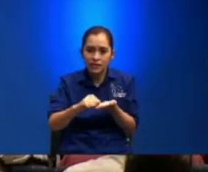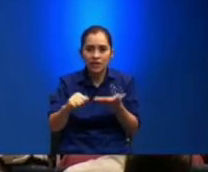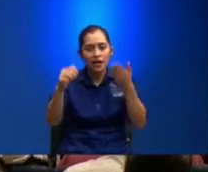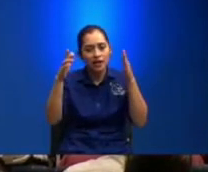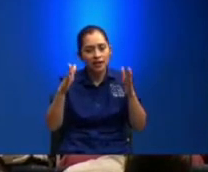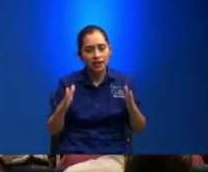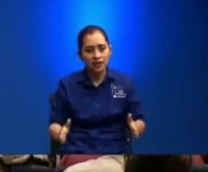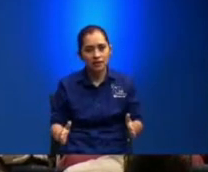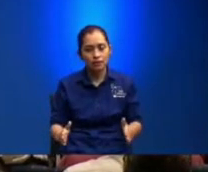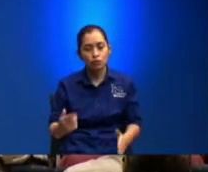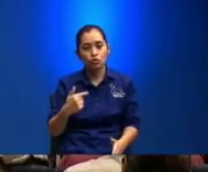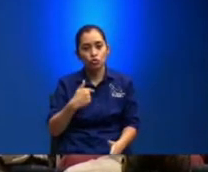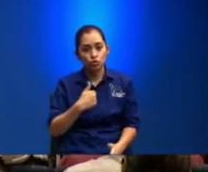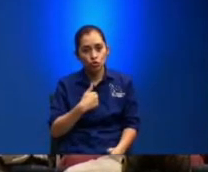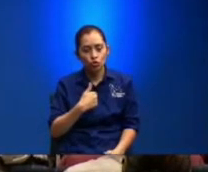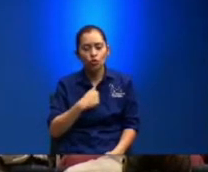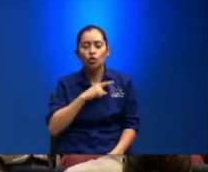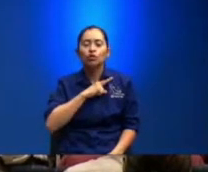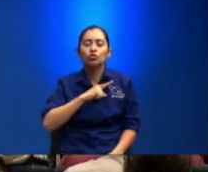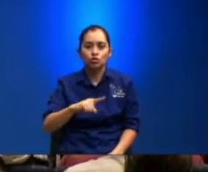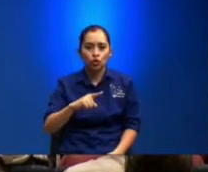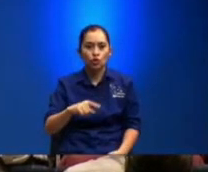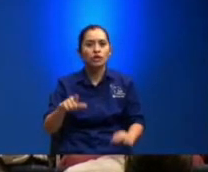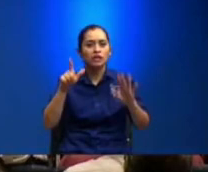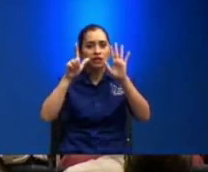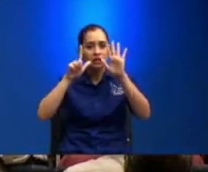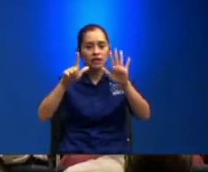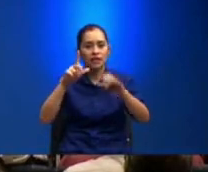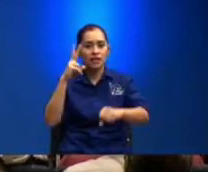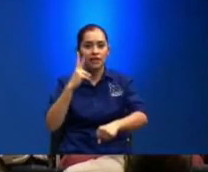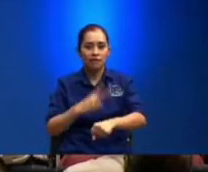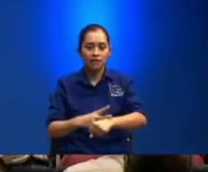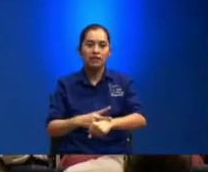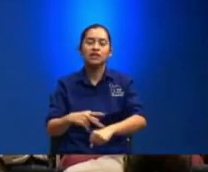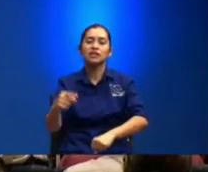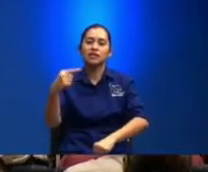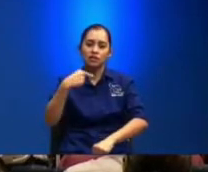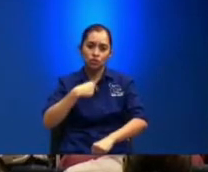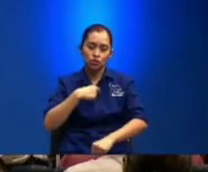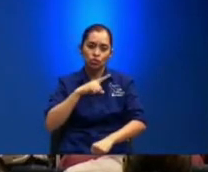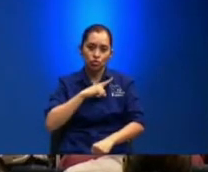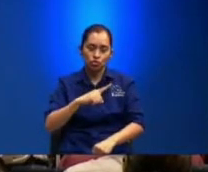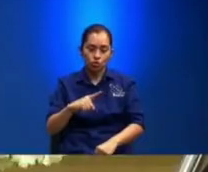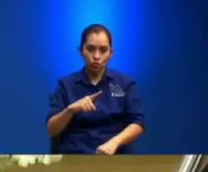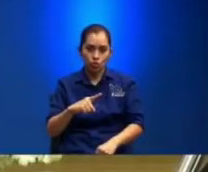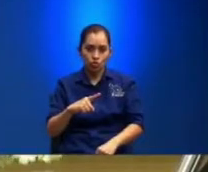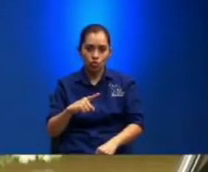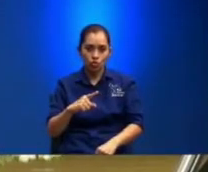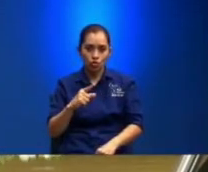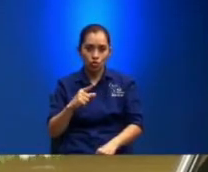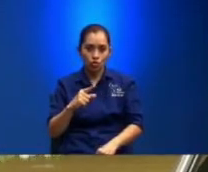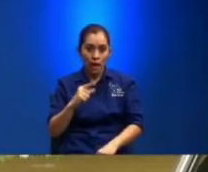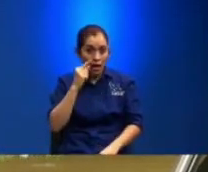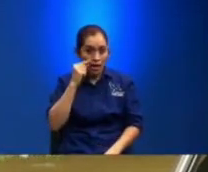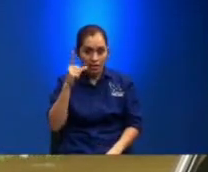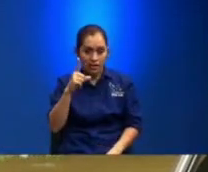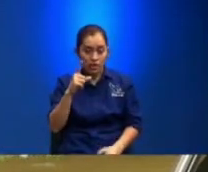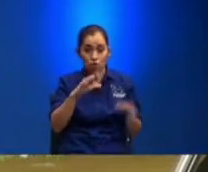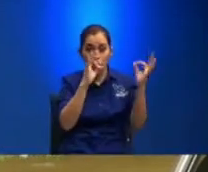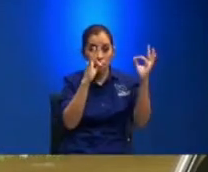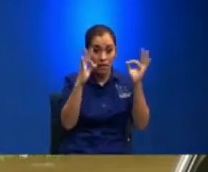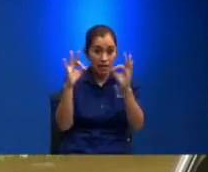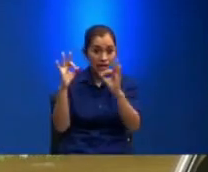soy 7s yo soy entonces les predicaba eso ahí en el infierno en el señor pues en el